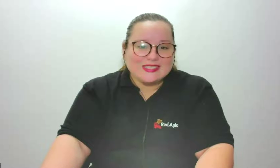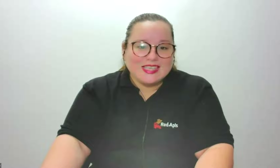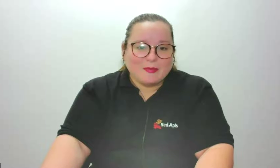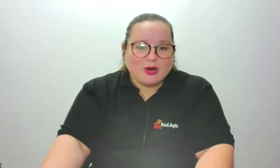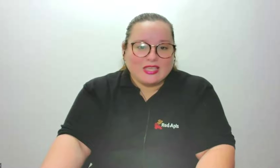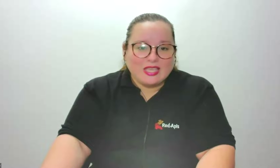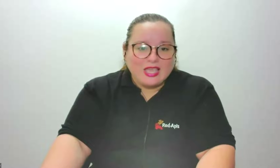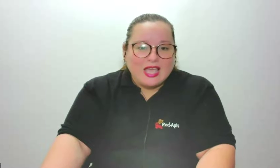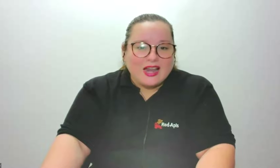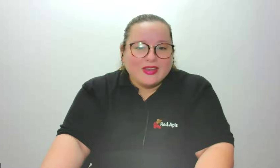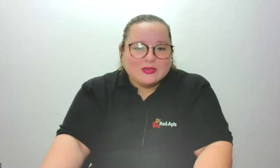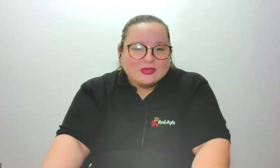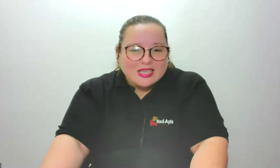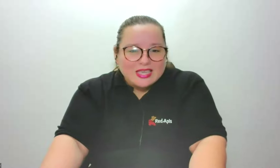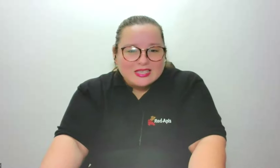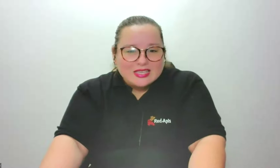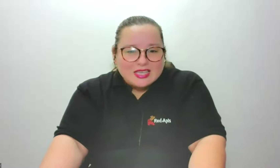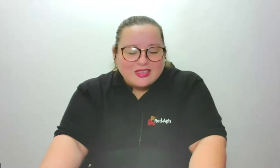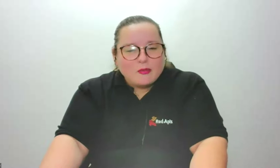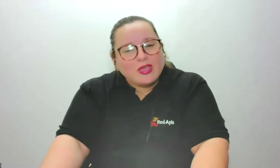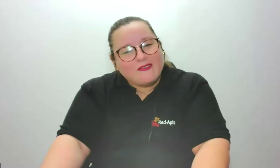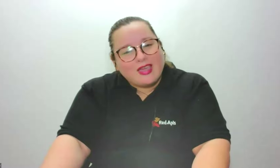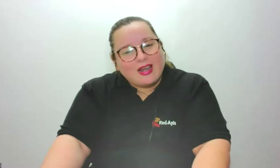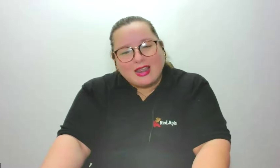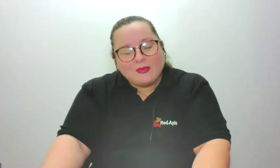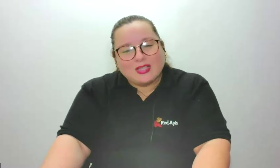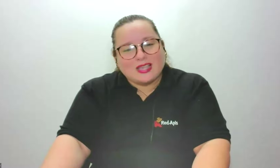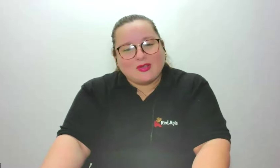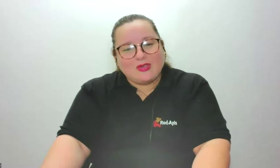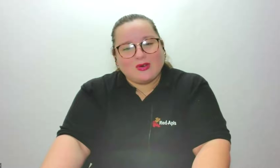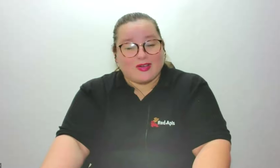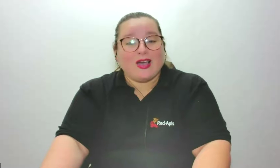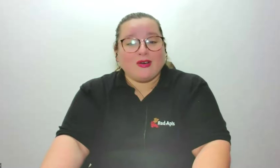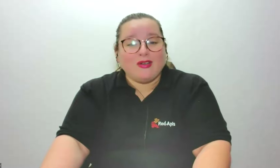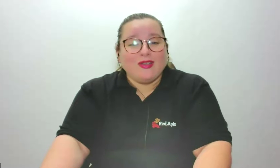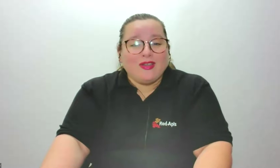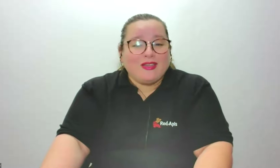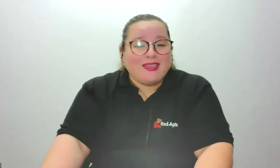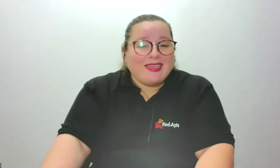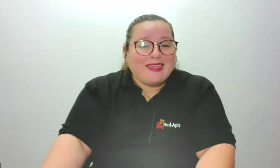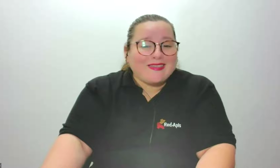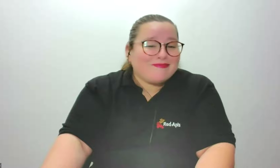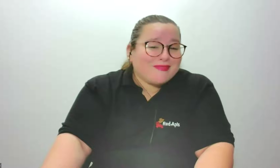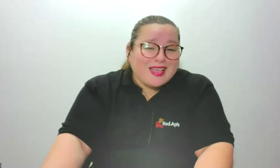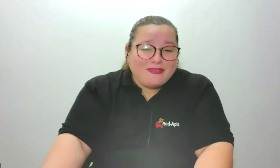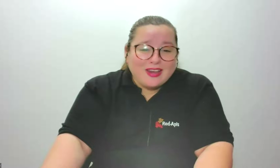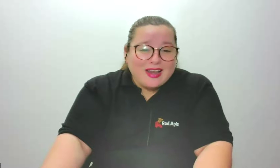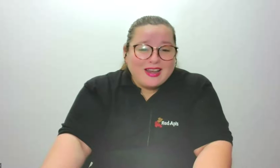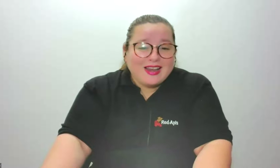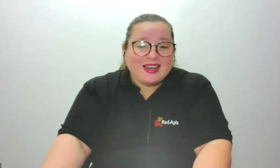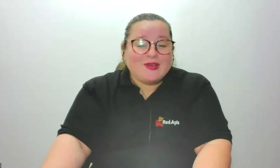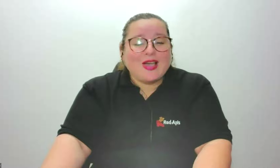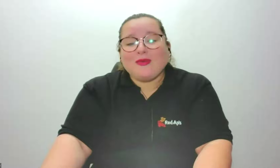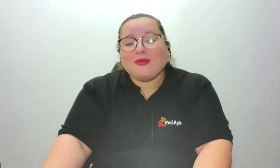no se enseña, pero aquí al ver sus señas y vemos que van en un desarrollo bajo, eh, al